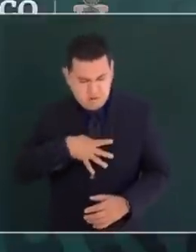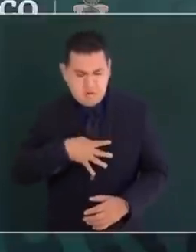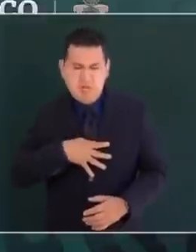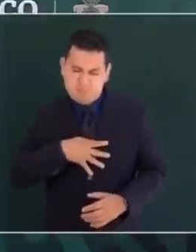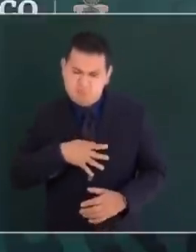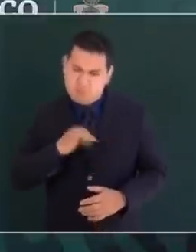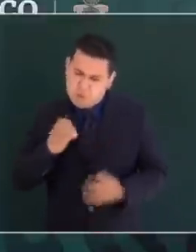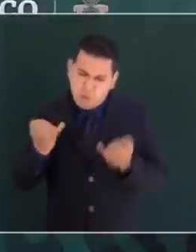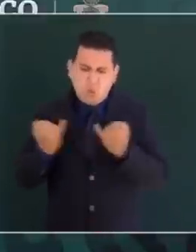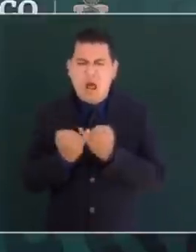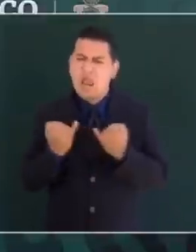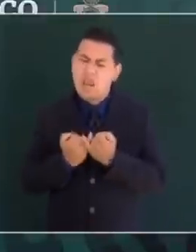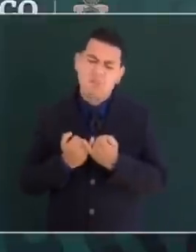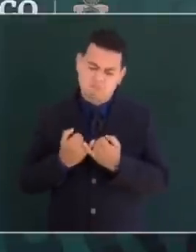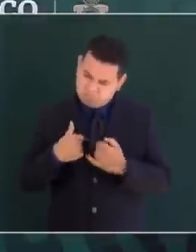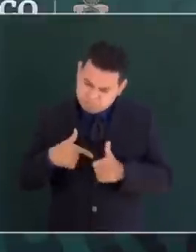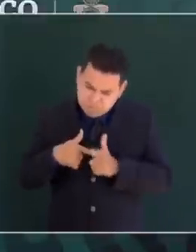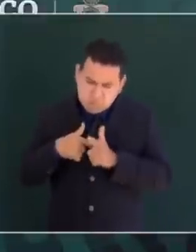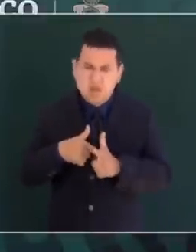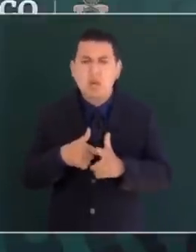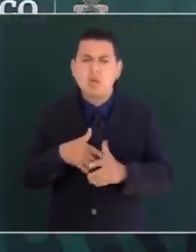Y ahora, sabiendo,